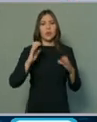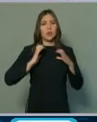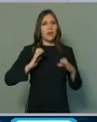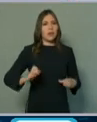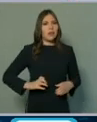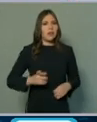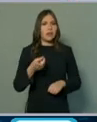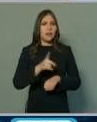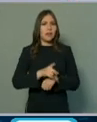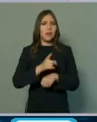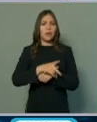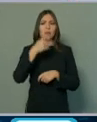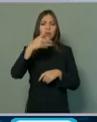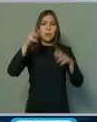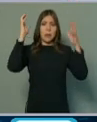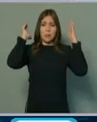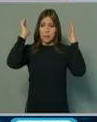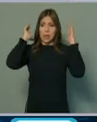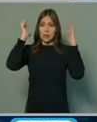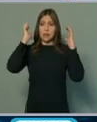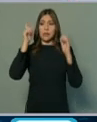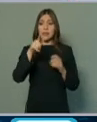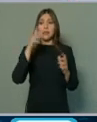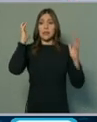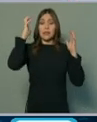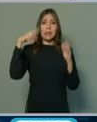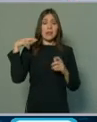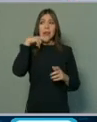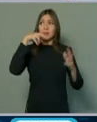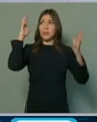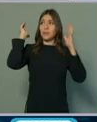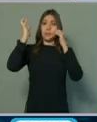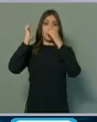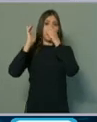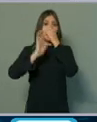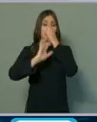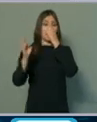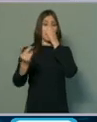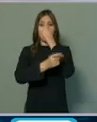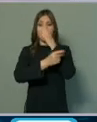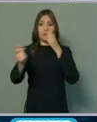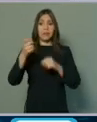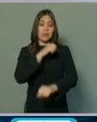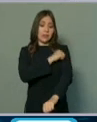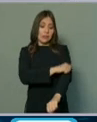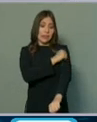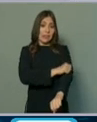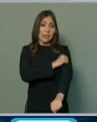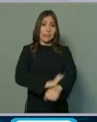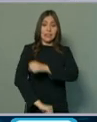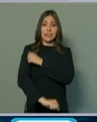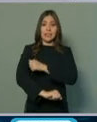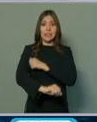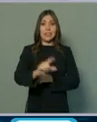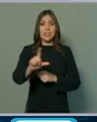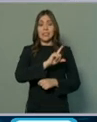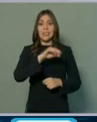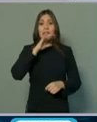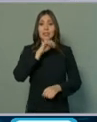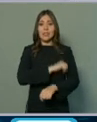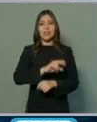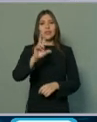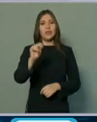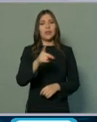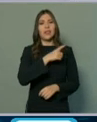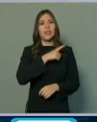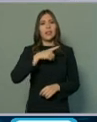cotidiano en la ducha. Cuando te metes a bañar, en lugar de bañarte rápidamente, y antes que nos daban así el sacat y ya te lo fuerte para sentir el cochambre, la